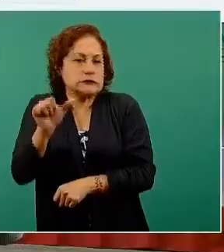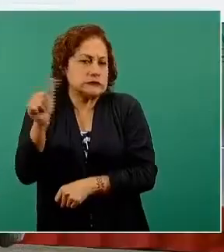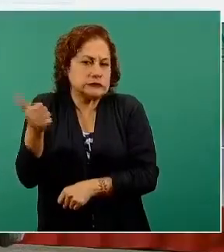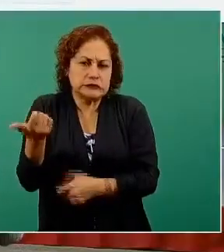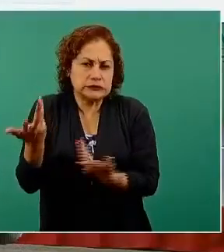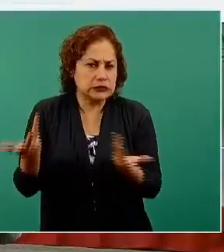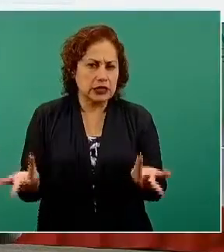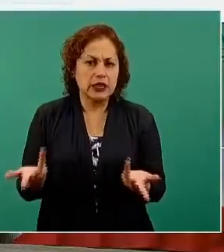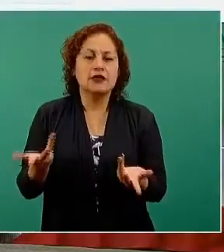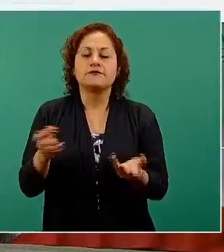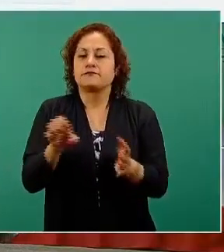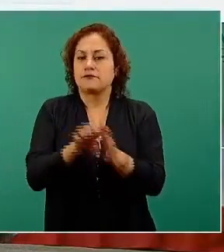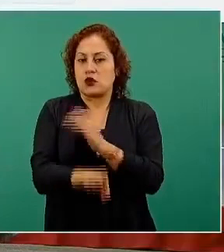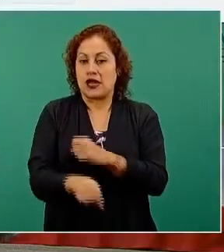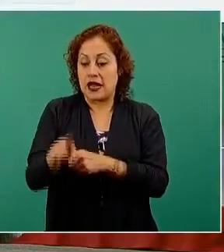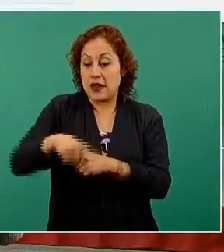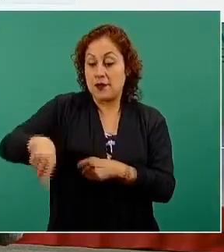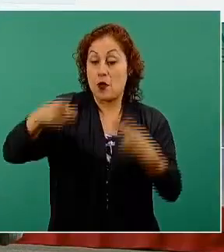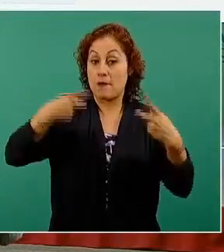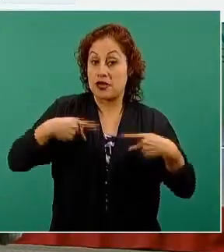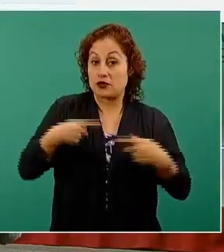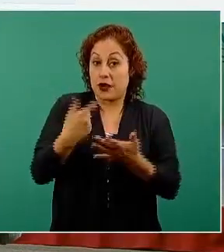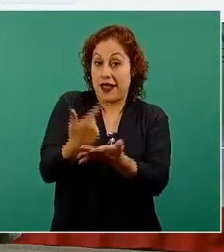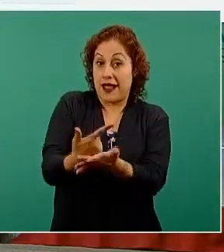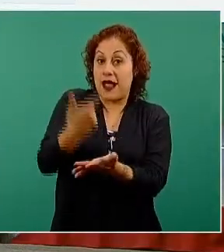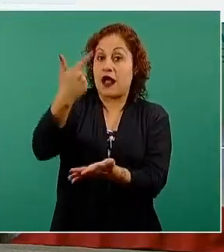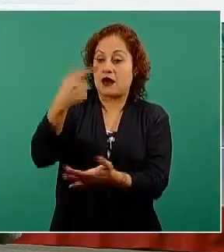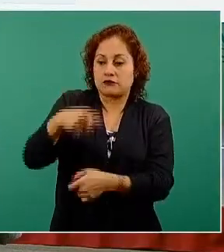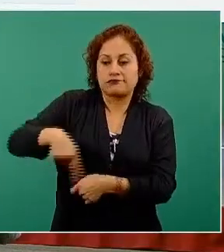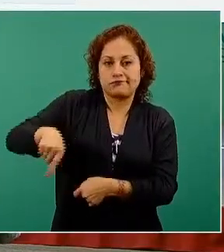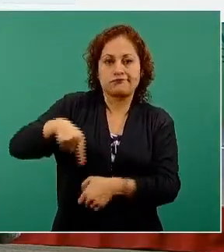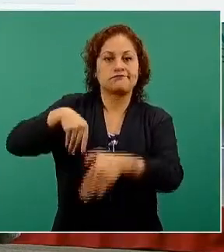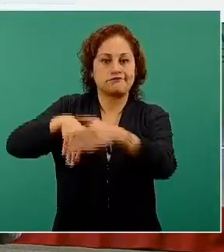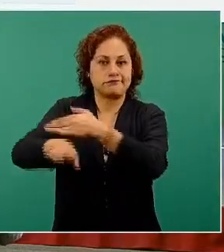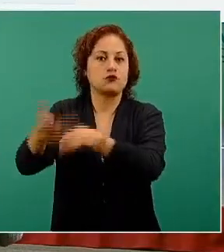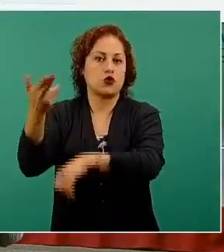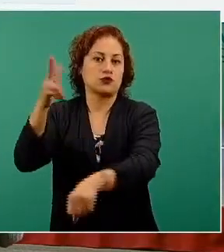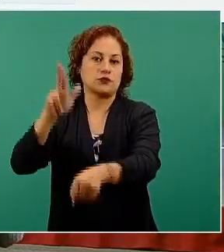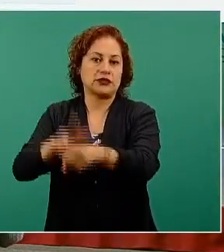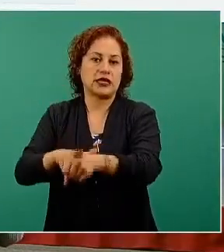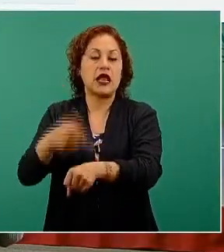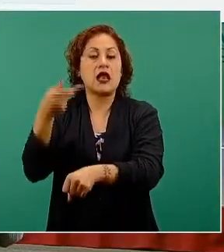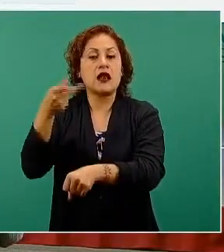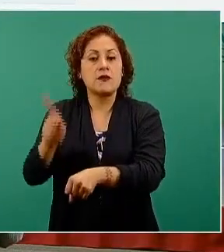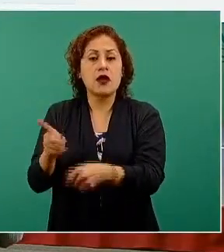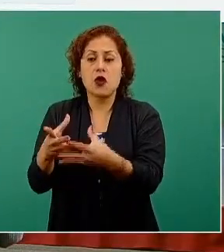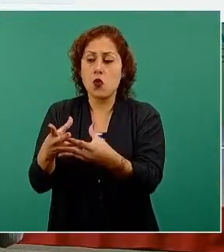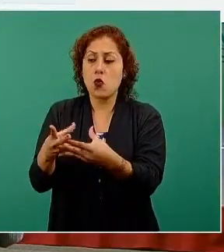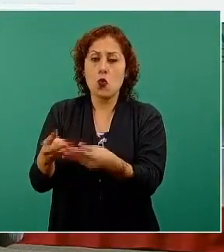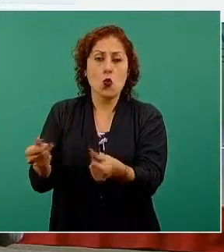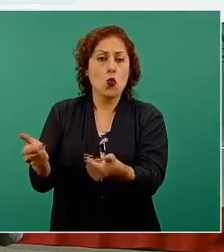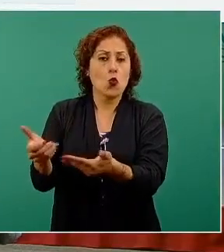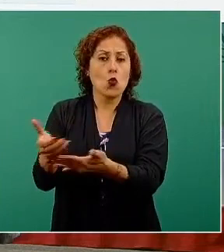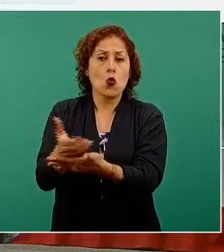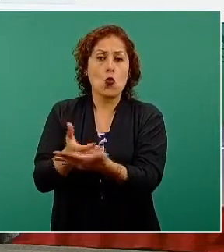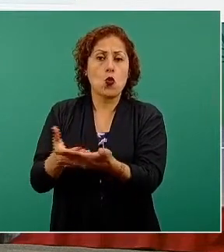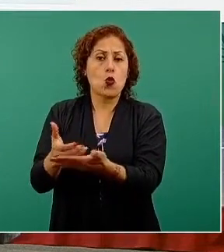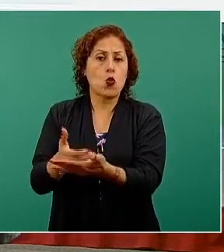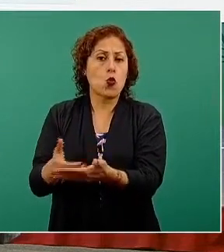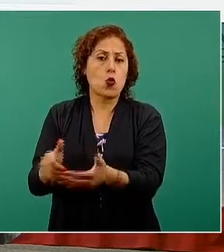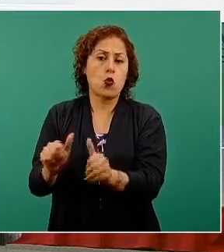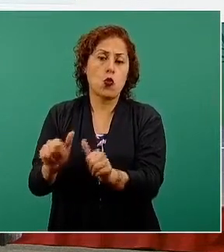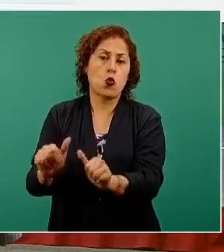son, aunque son graves porque requieren hospitalización, pero todos se han resuelto satisfactoriamente.